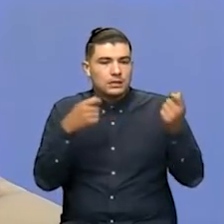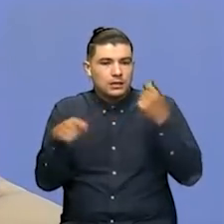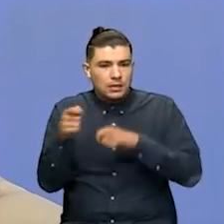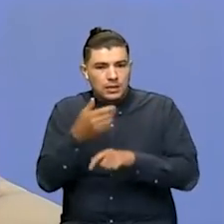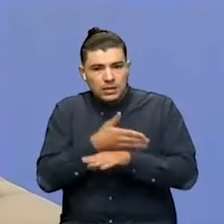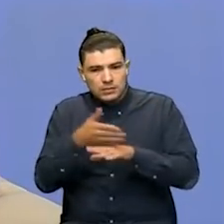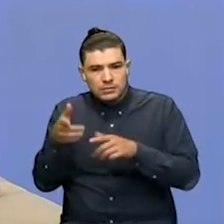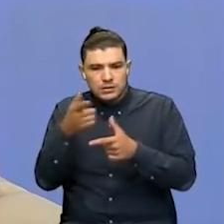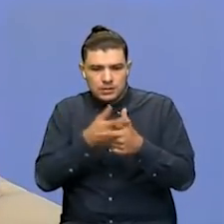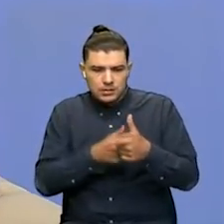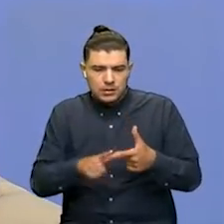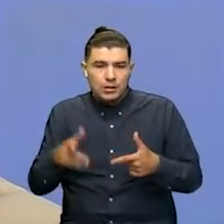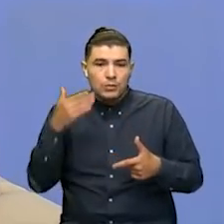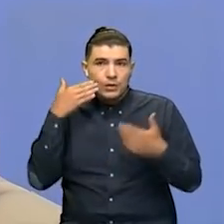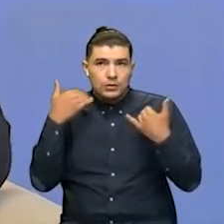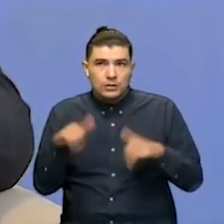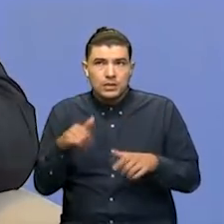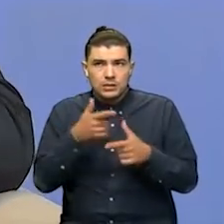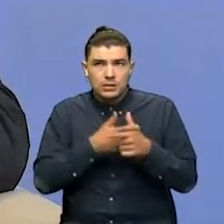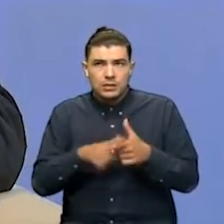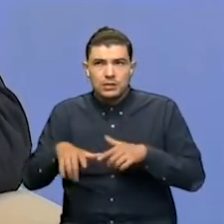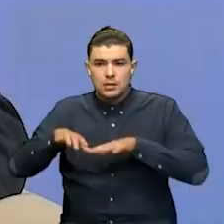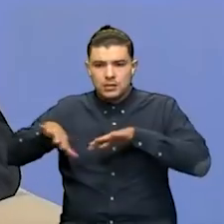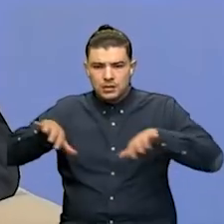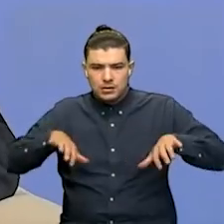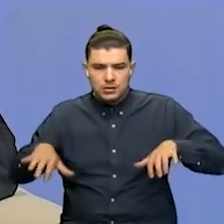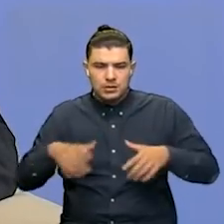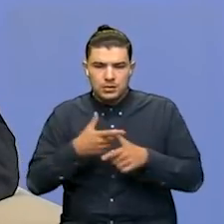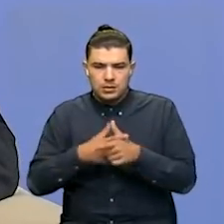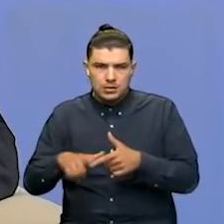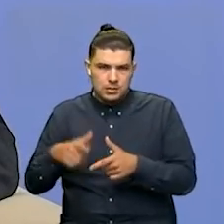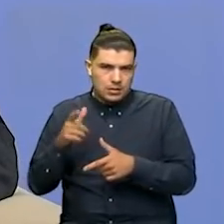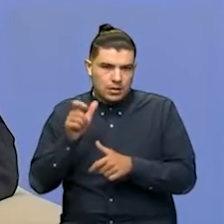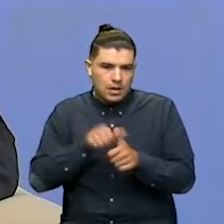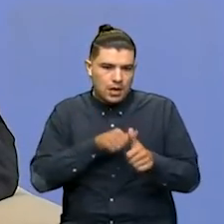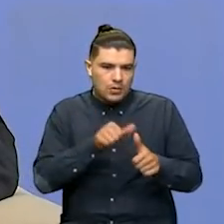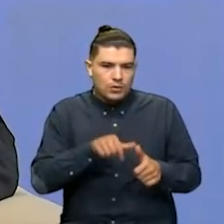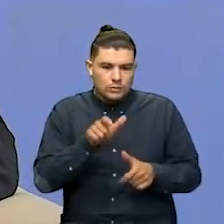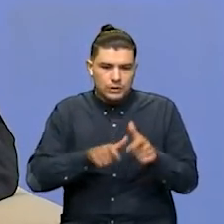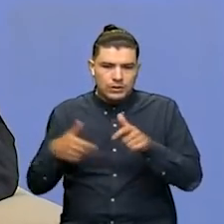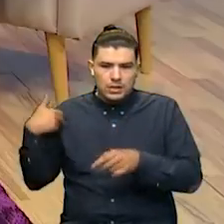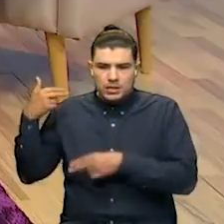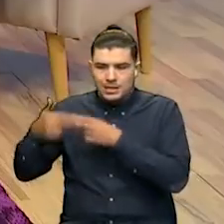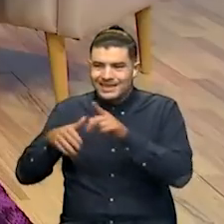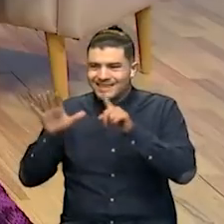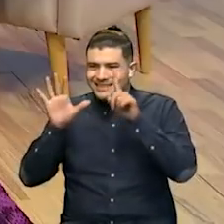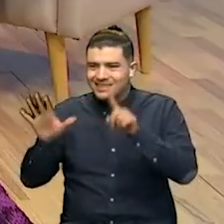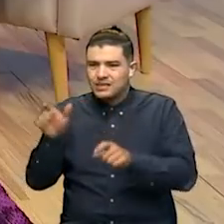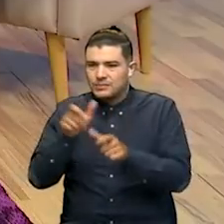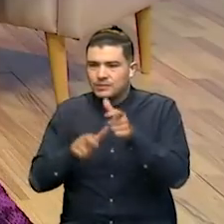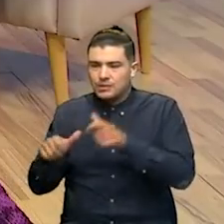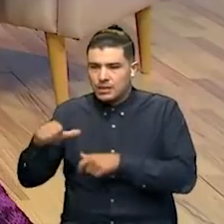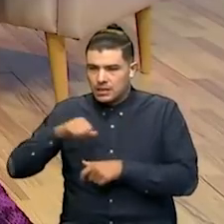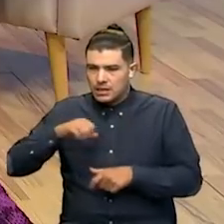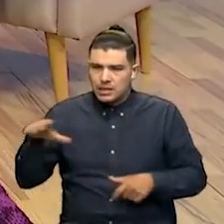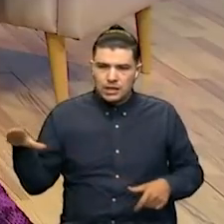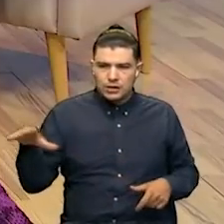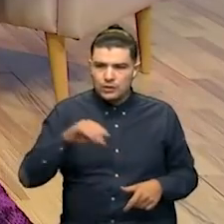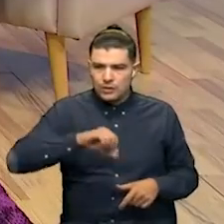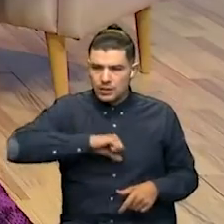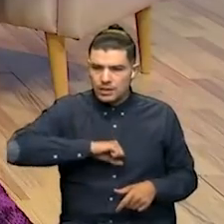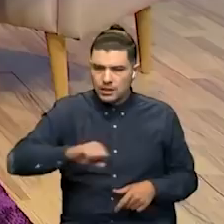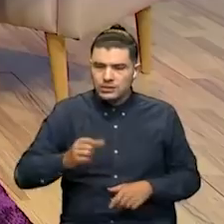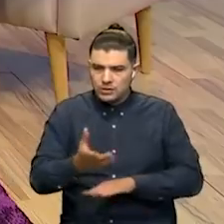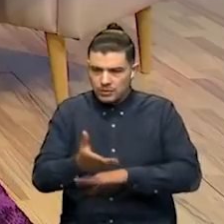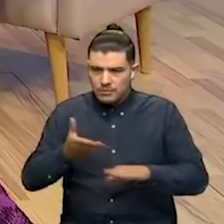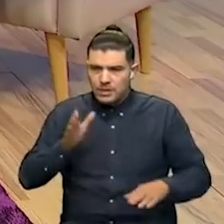y producto cuando ya se venda pues el bien, se le reparte pues el dinero a cada uno de los herederos. Los 6 en este momento tienen todo el derecho a